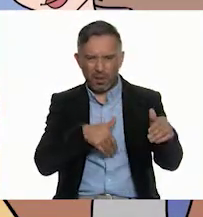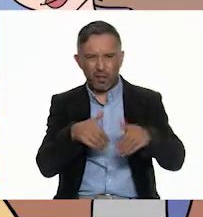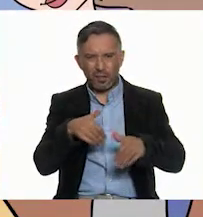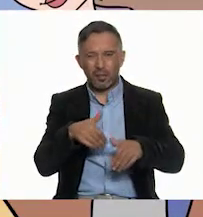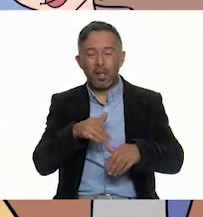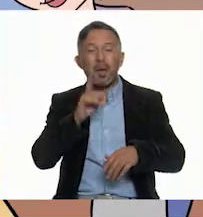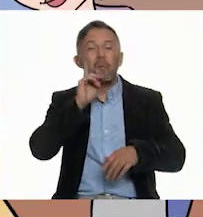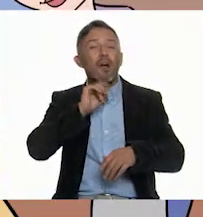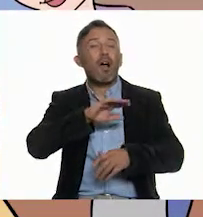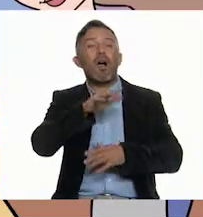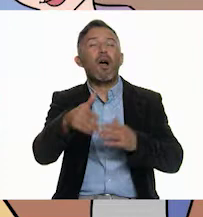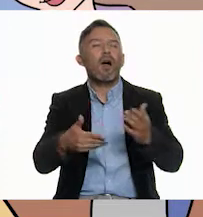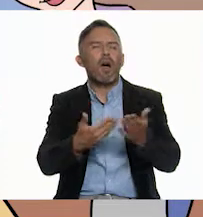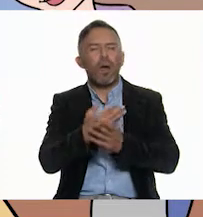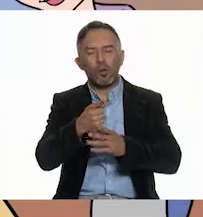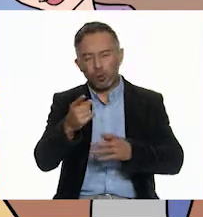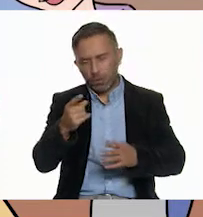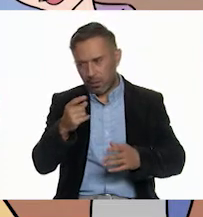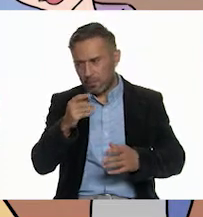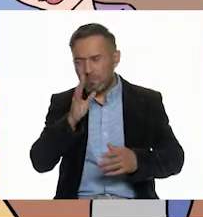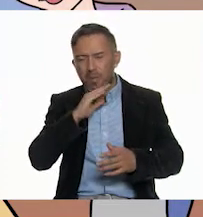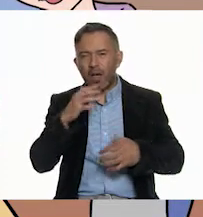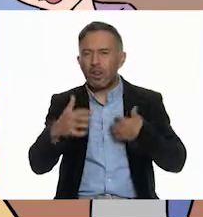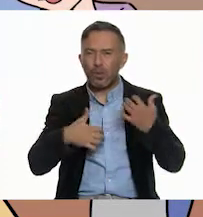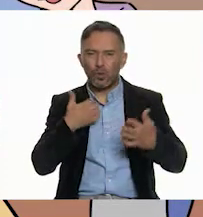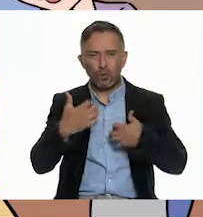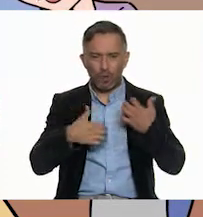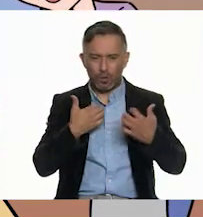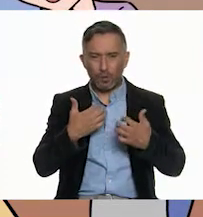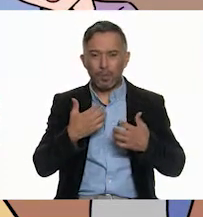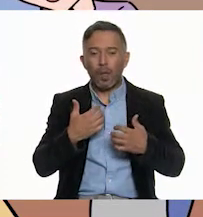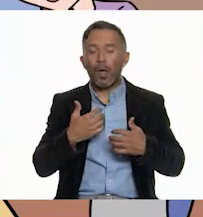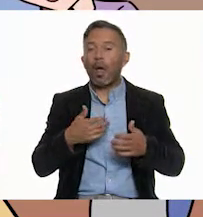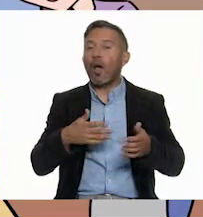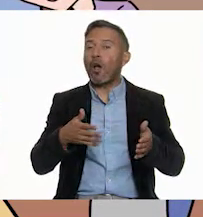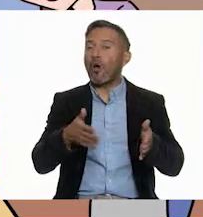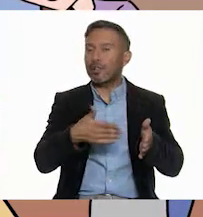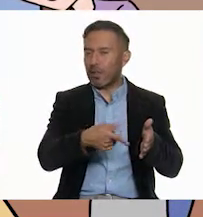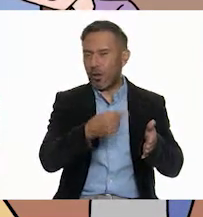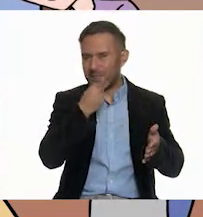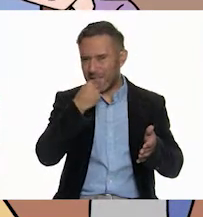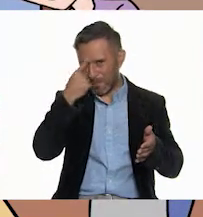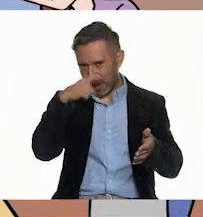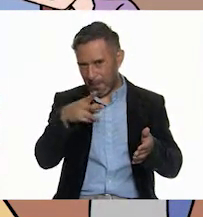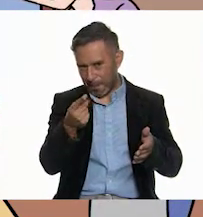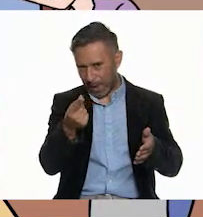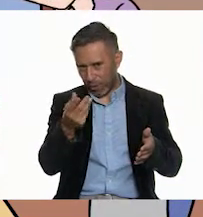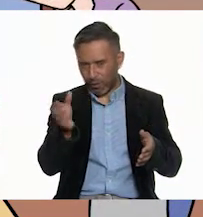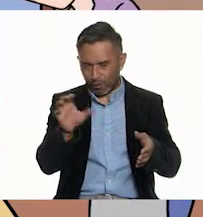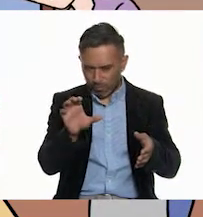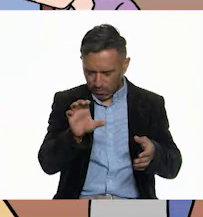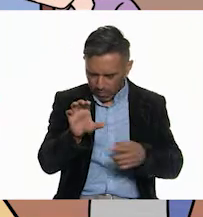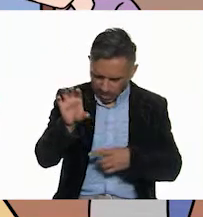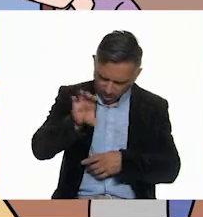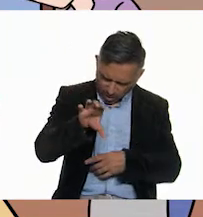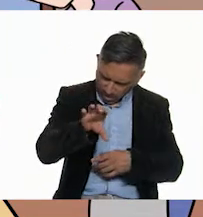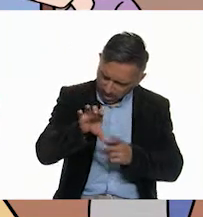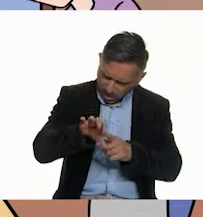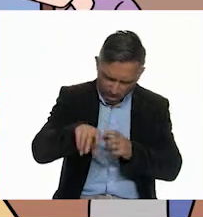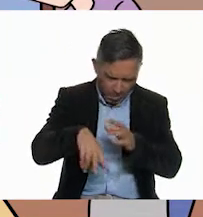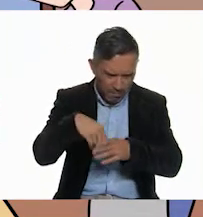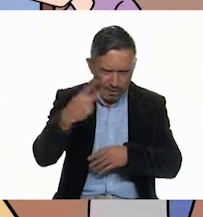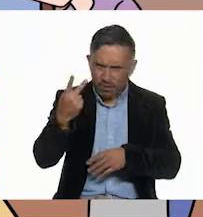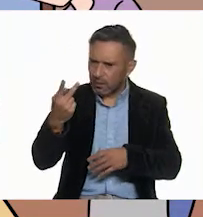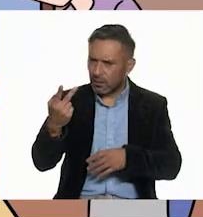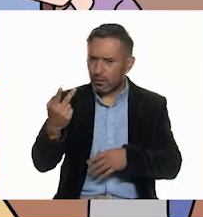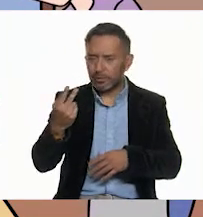de pésimo humor. Fue a la cocina a prepararle a sus hijos su comida para perros, pero la caja estaba vacía. Así que les